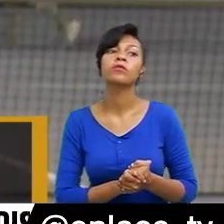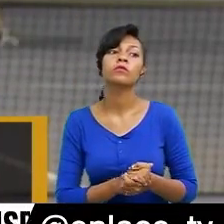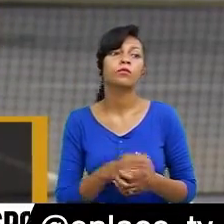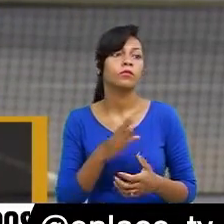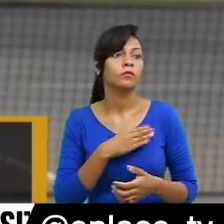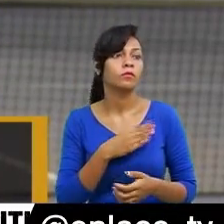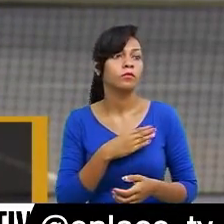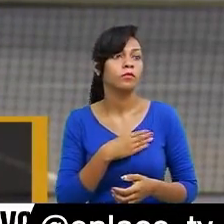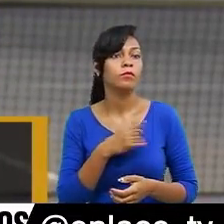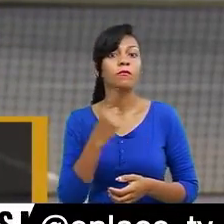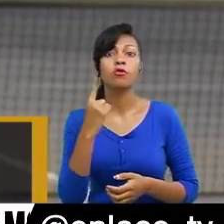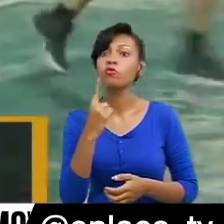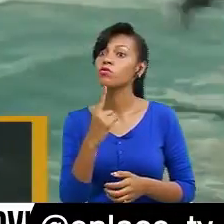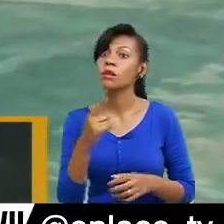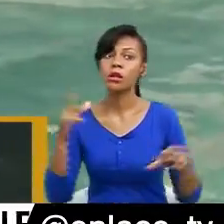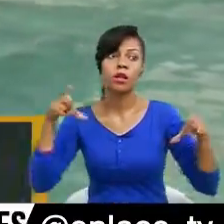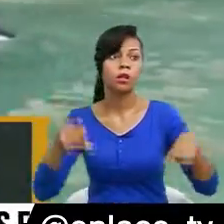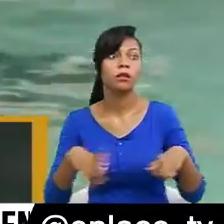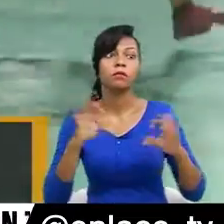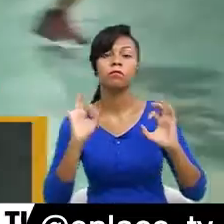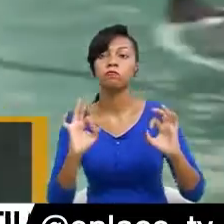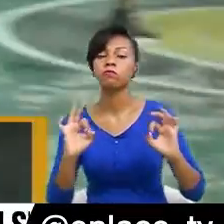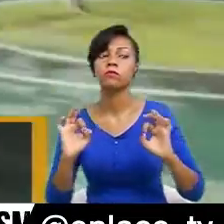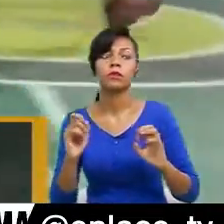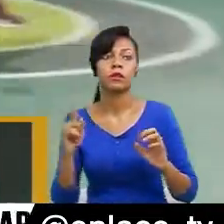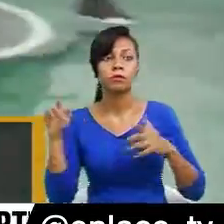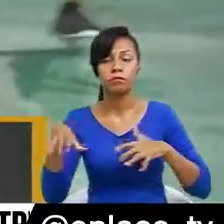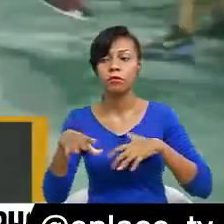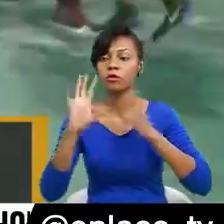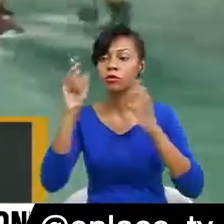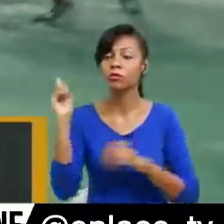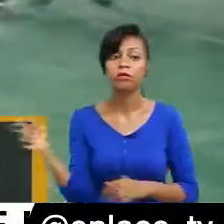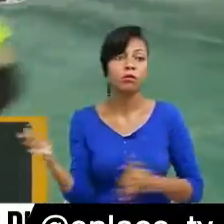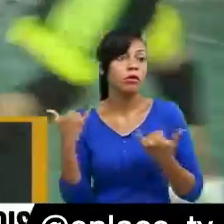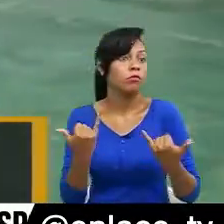cancha reglamentaria que existe en Barranca Bermeja es la que tenemos nosotros actualmente.